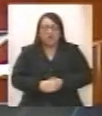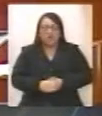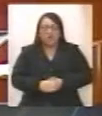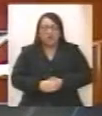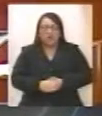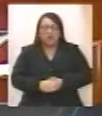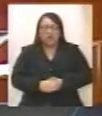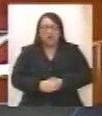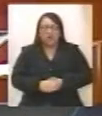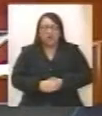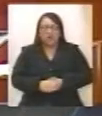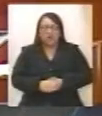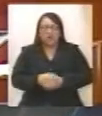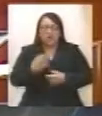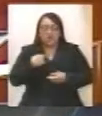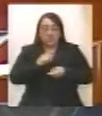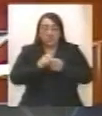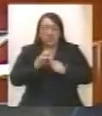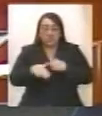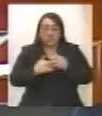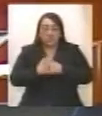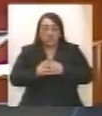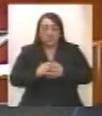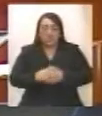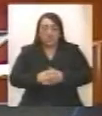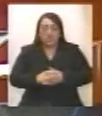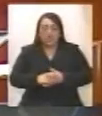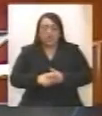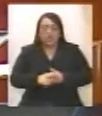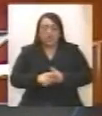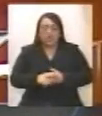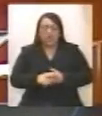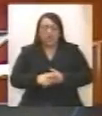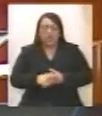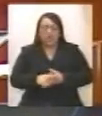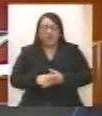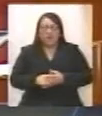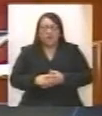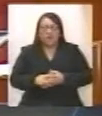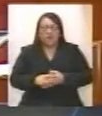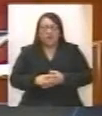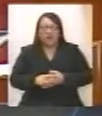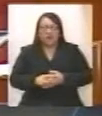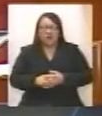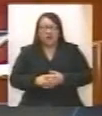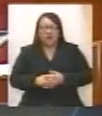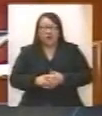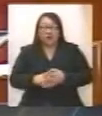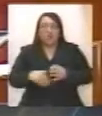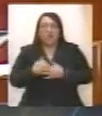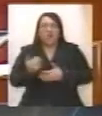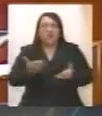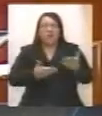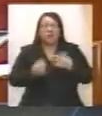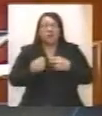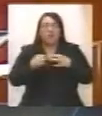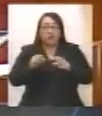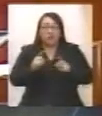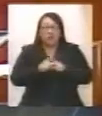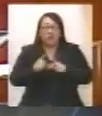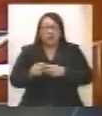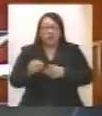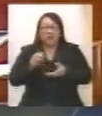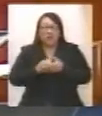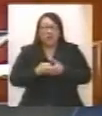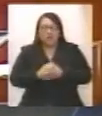Estamos avanzando en la reforma del servicio civil, que es un cambio importante y beneficioso para los servidores públicos,